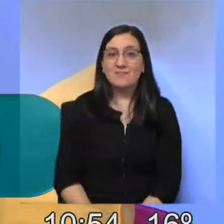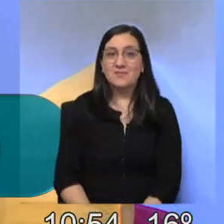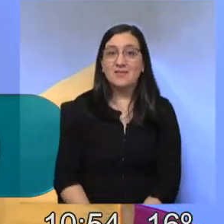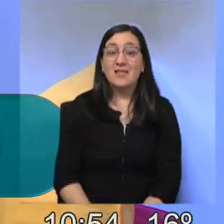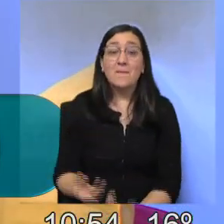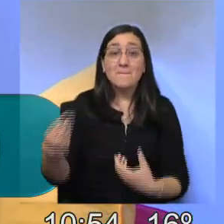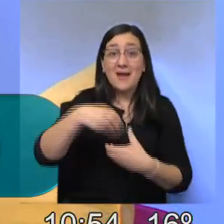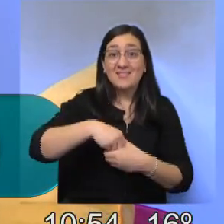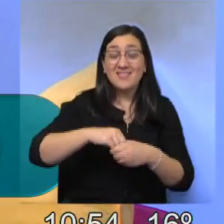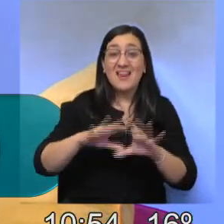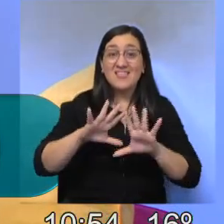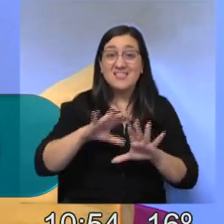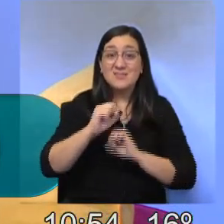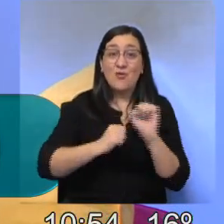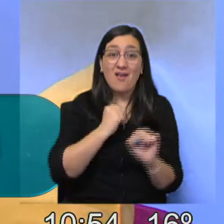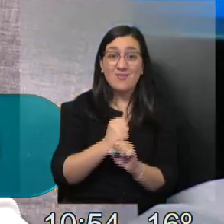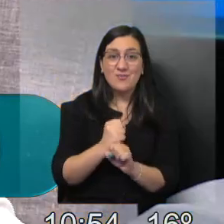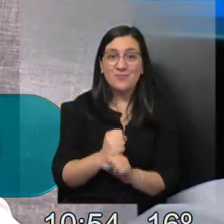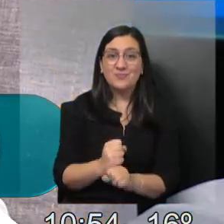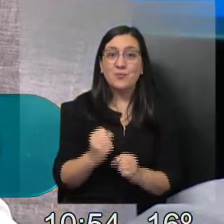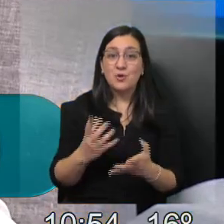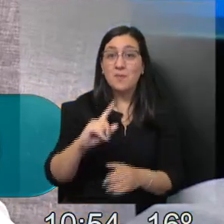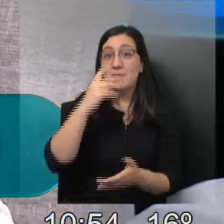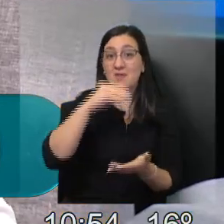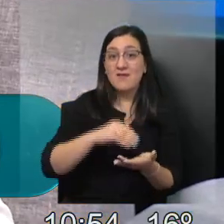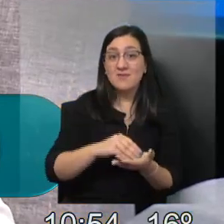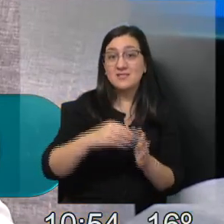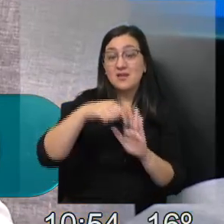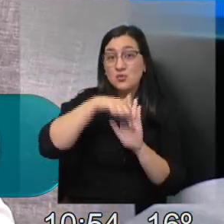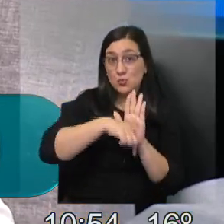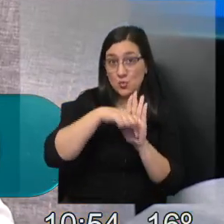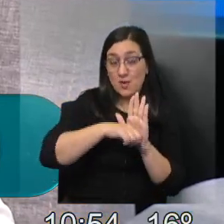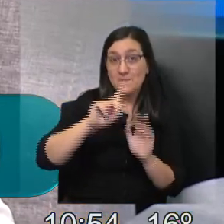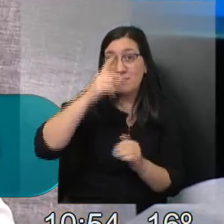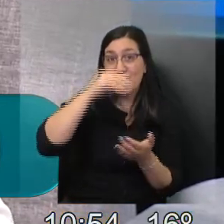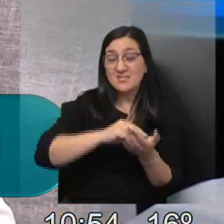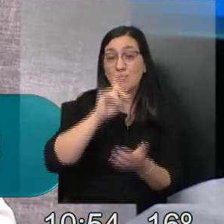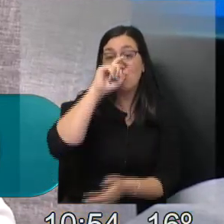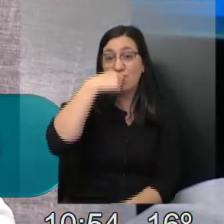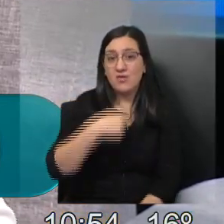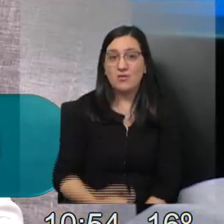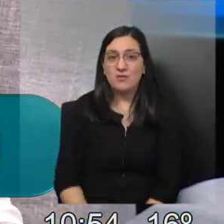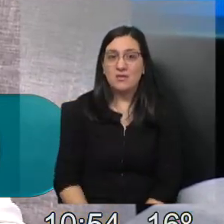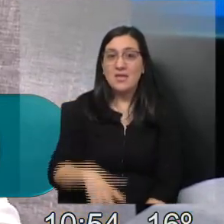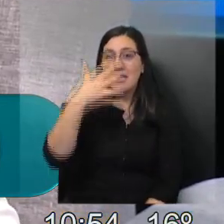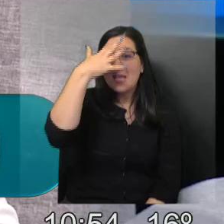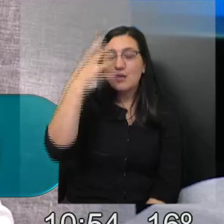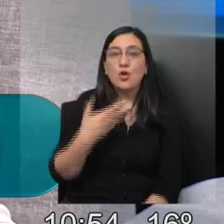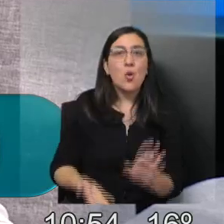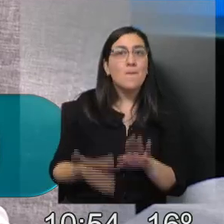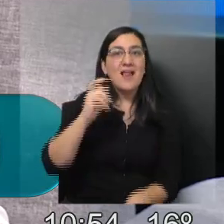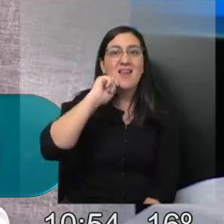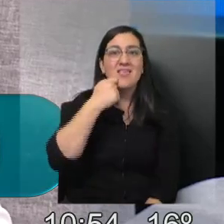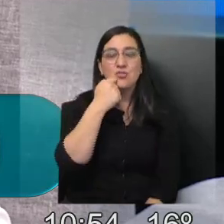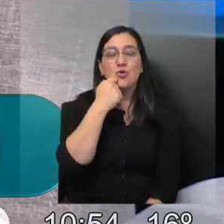décima edición, ¿cómo lo estás viviendo? Bueno, es mi primera vez en el sur, mi primera vez en Montevideo. Y creo que lo más lindo que tiene un festival